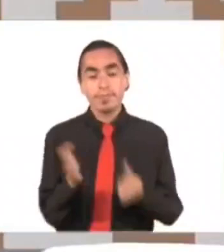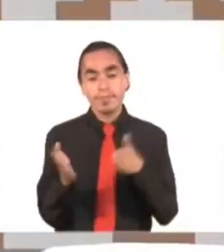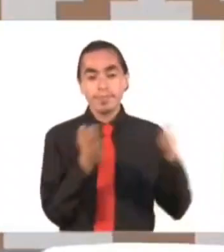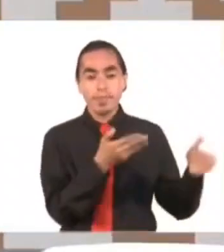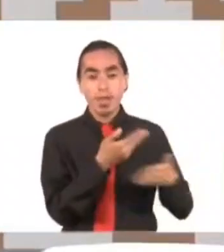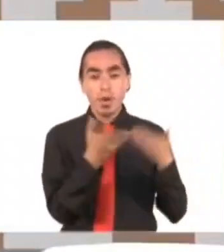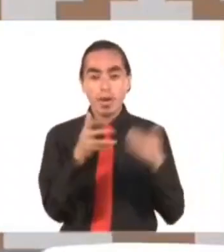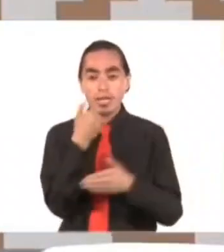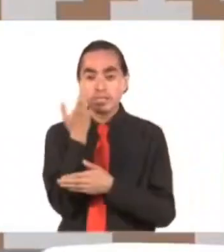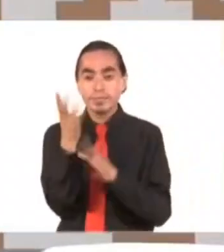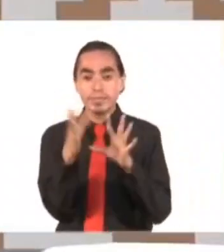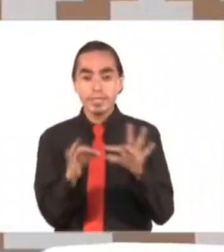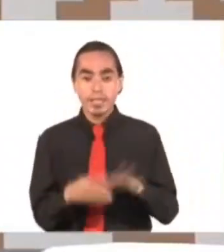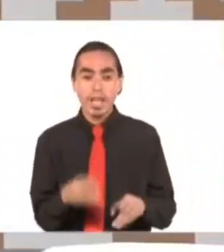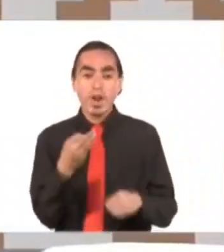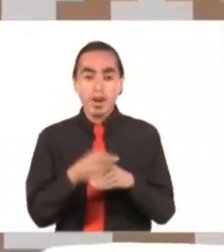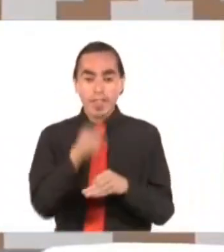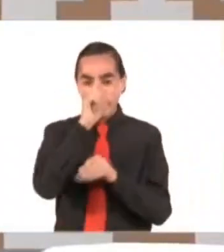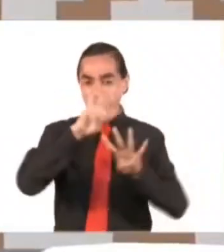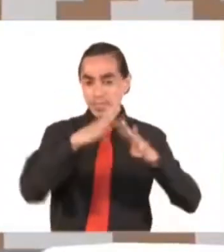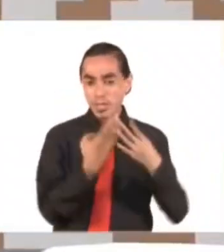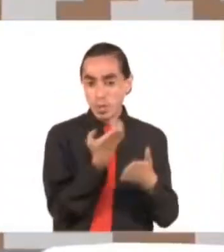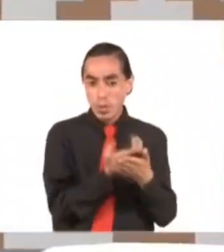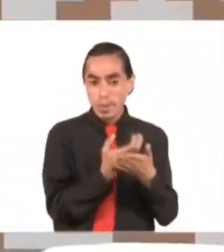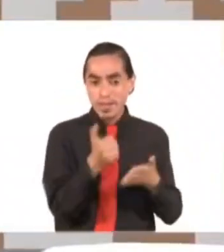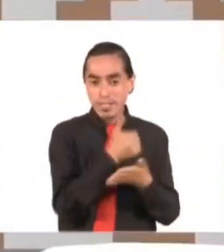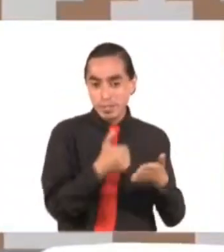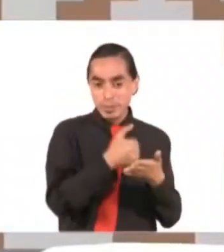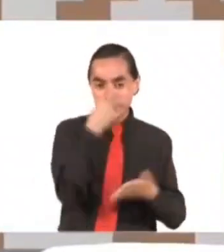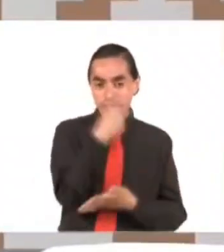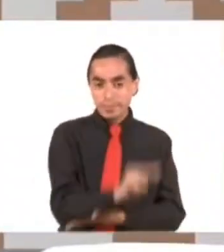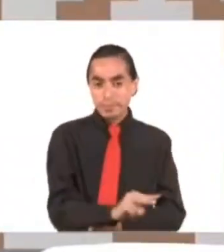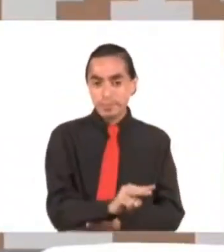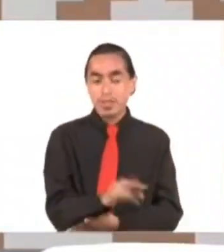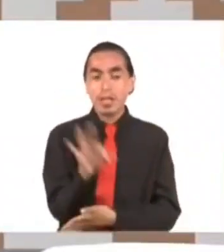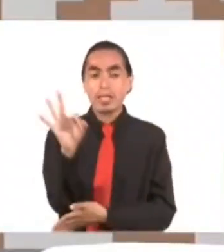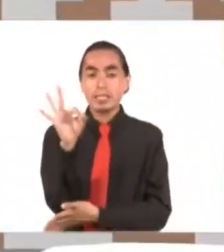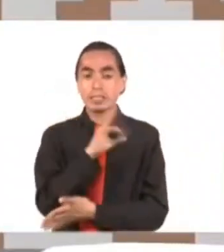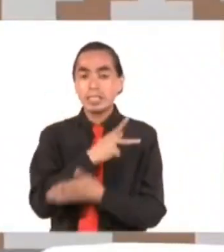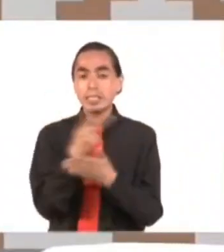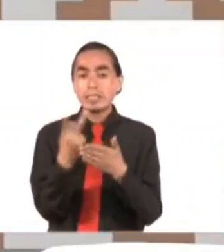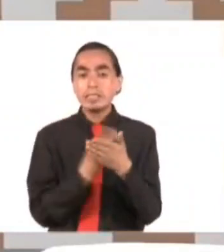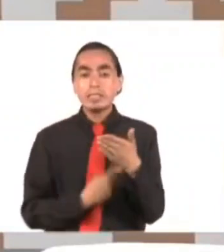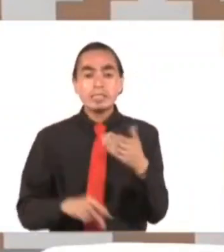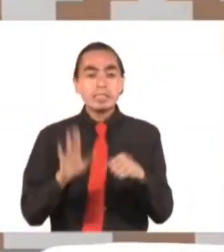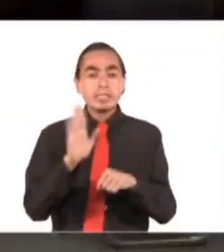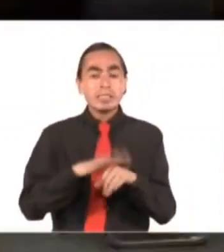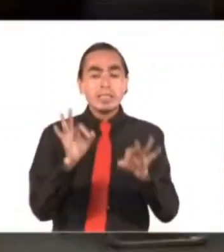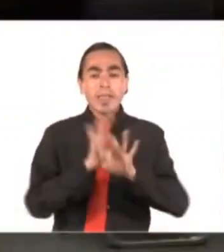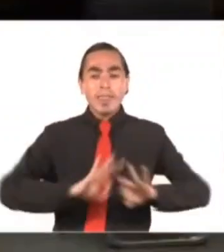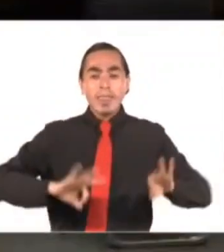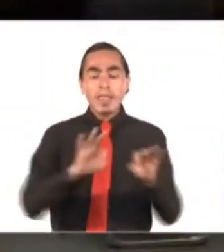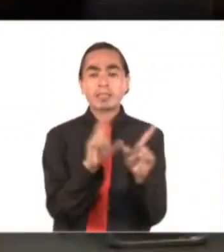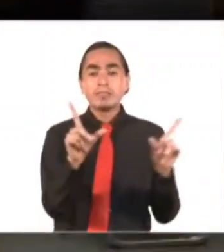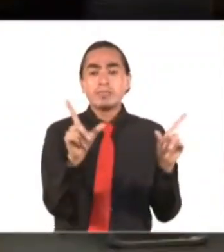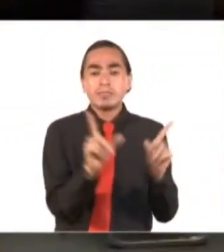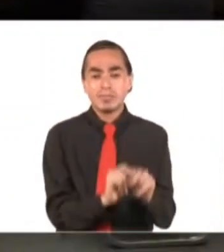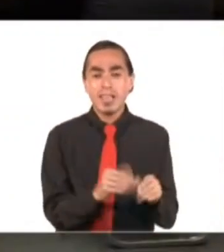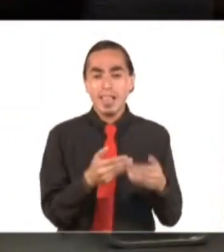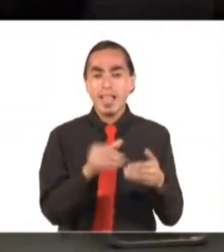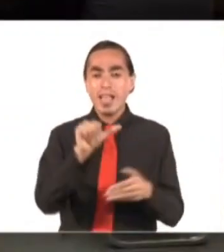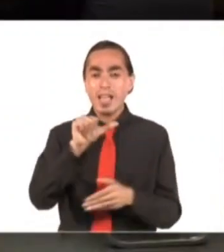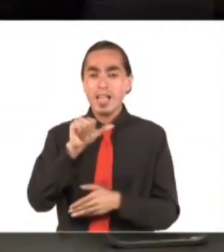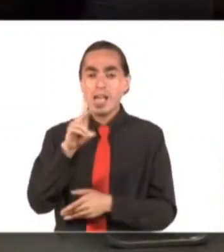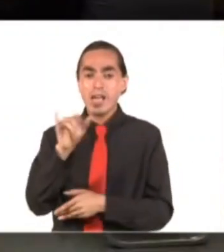platicar, dado que estamos en el Consejo Económico de la Ciudad de México, tal vez el plan más ambicioso de simplificación que hemos llevado a cabo desde la